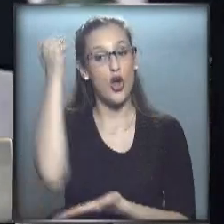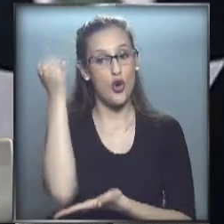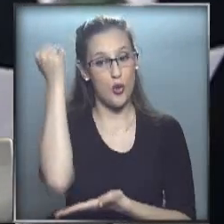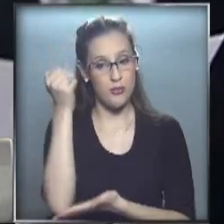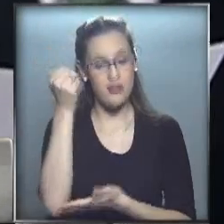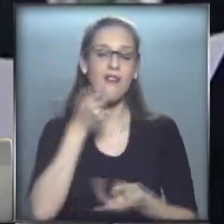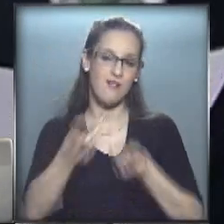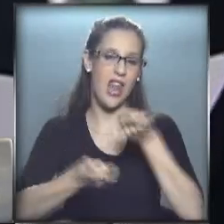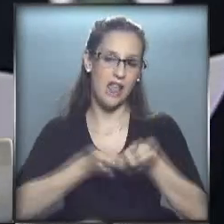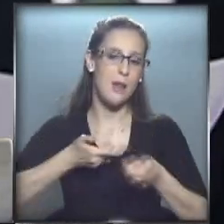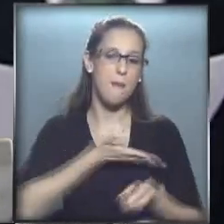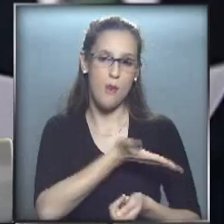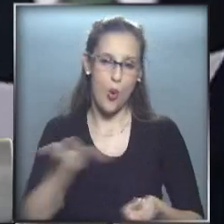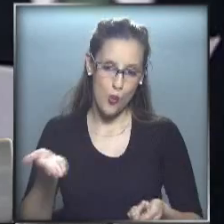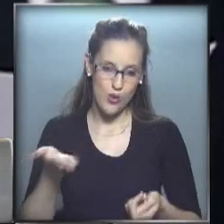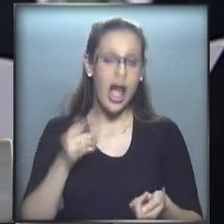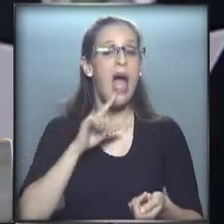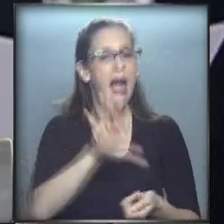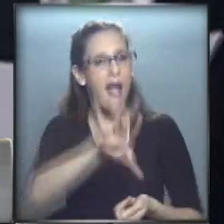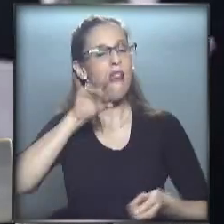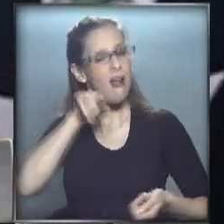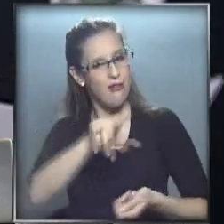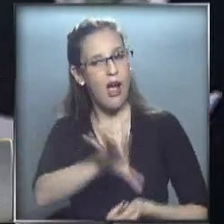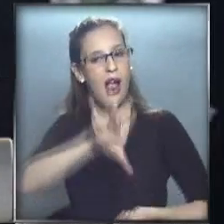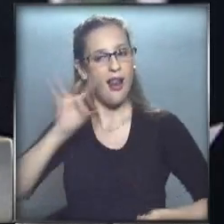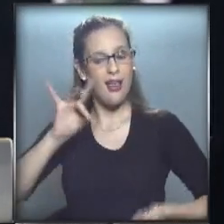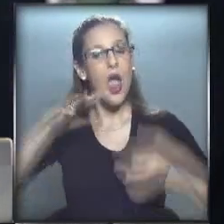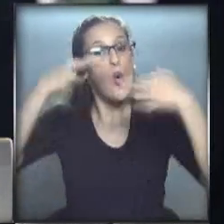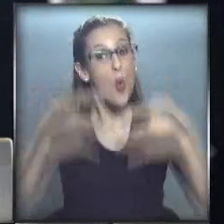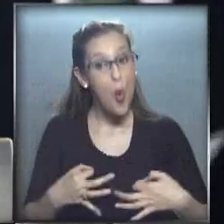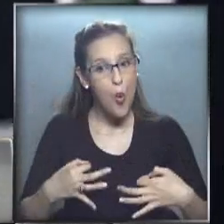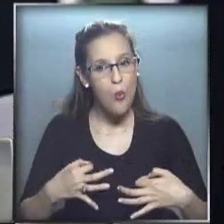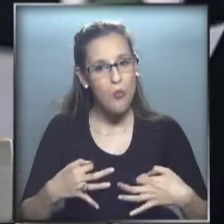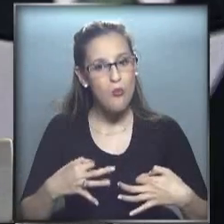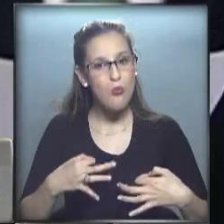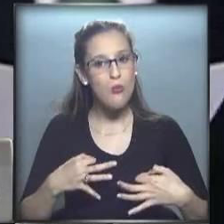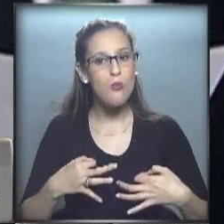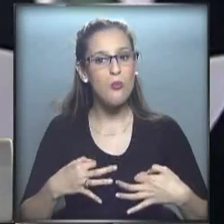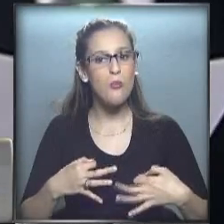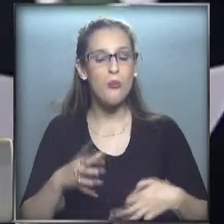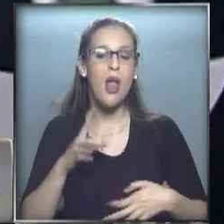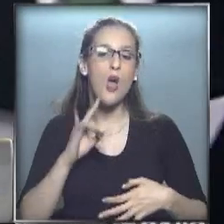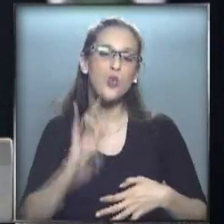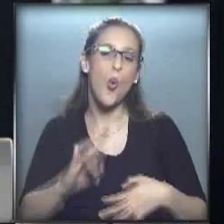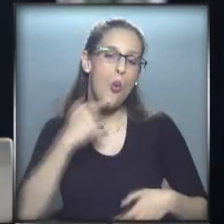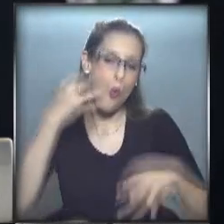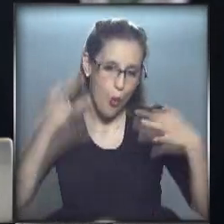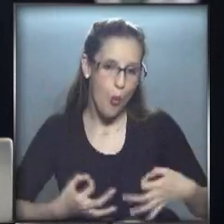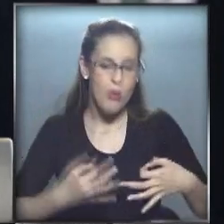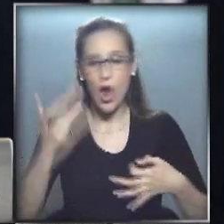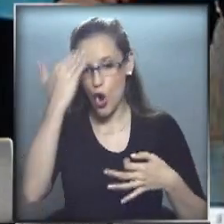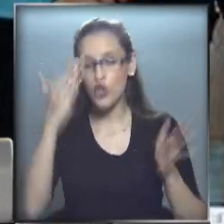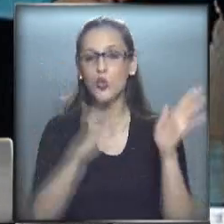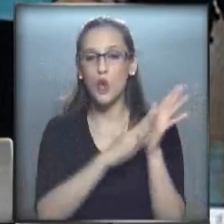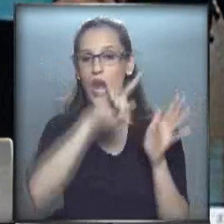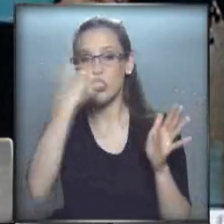Finanzas Públicas, para el que habéis sido nombrado, cumpliendo y haciendo cumplir en cuanto de vos dependa la Constitución de la